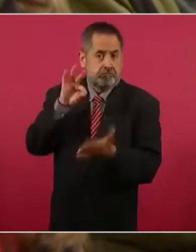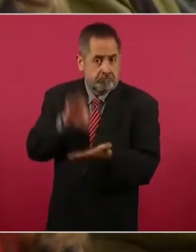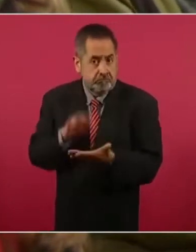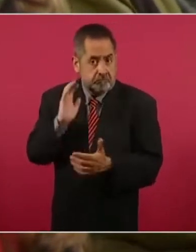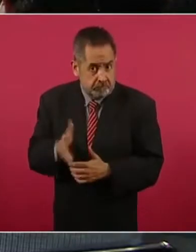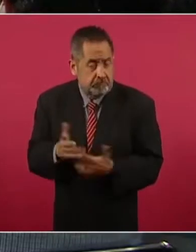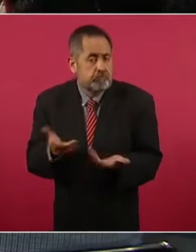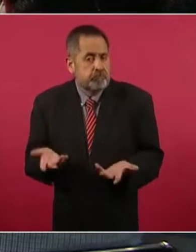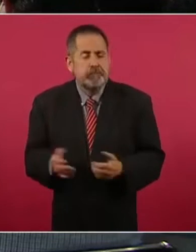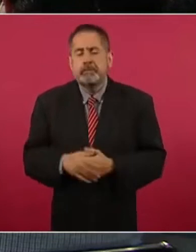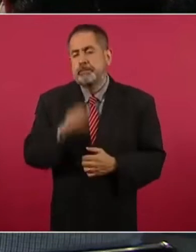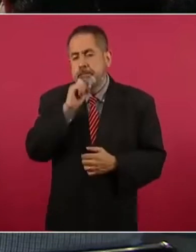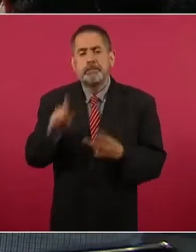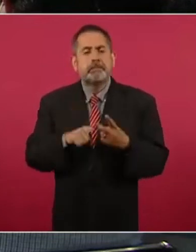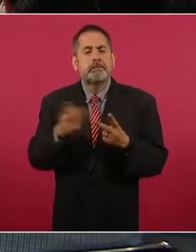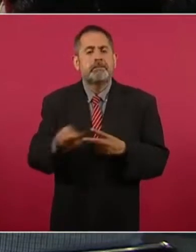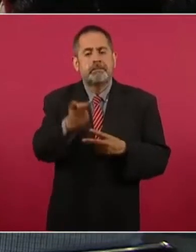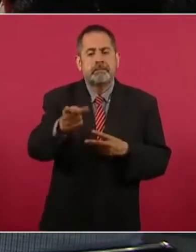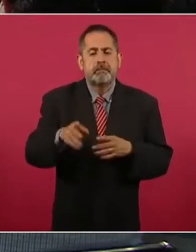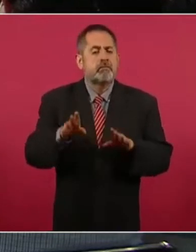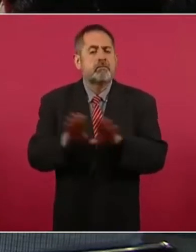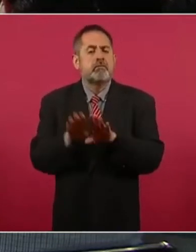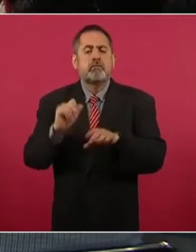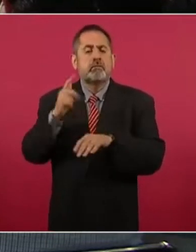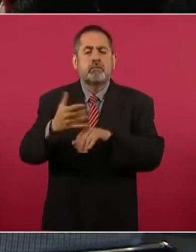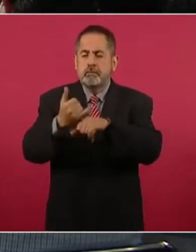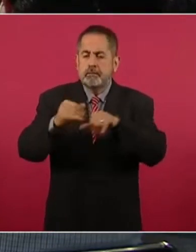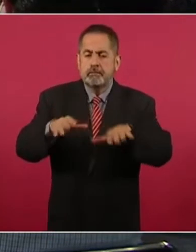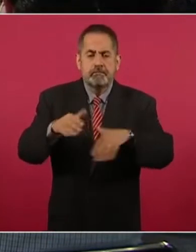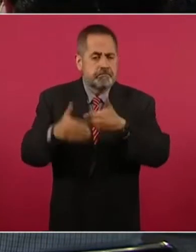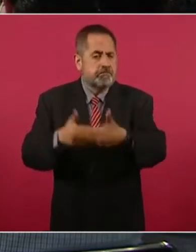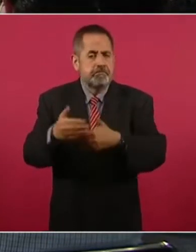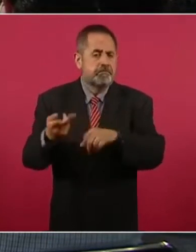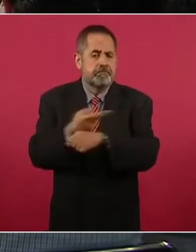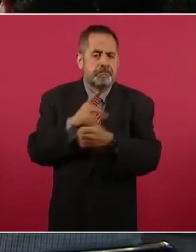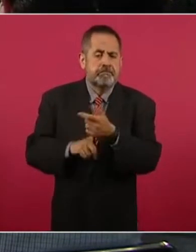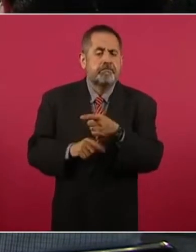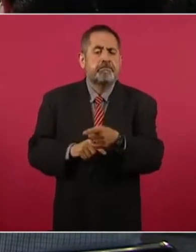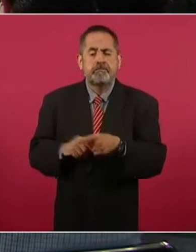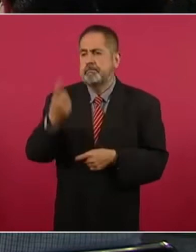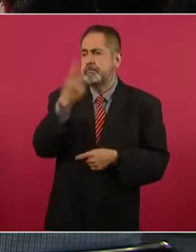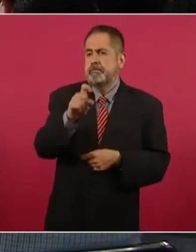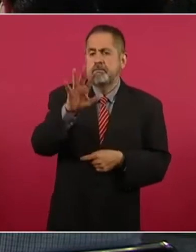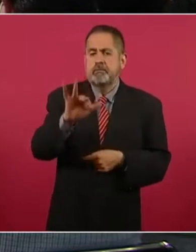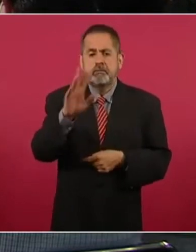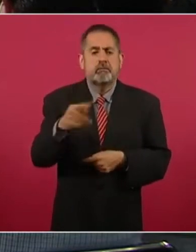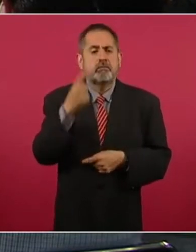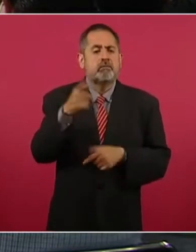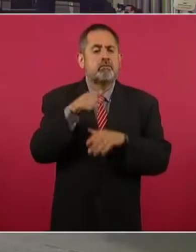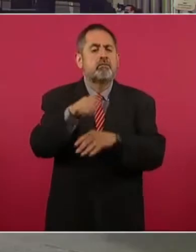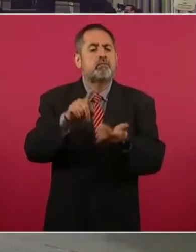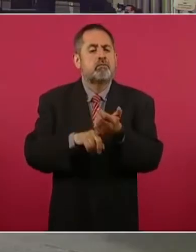otro lado, preguntar si existe un informe de los avances de igual forma en los 151 casos que se